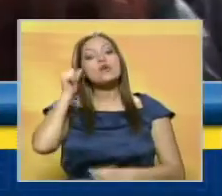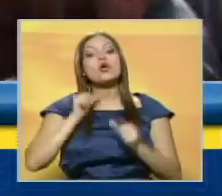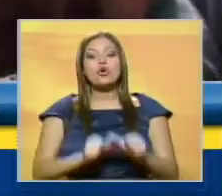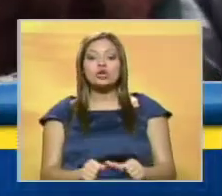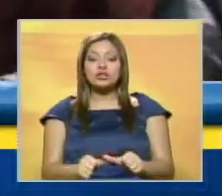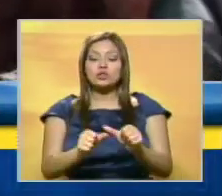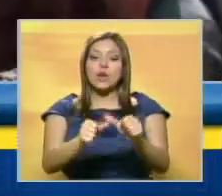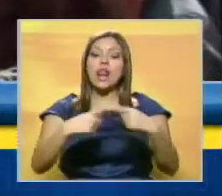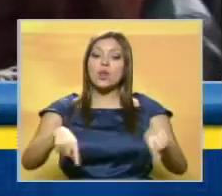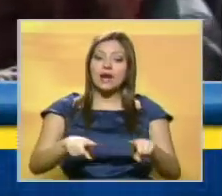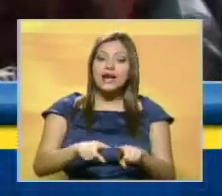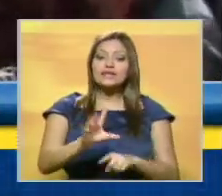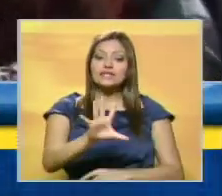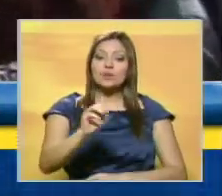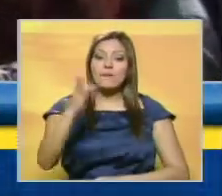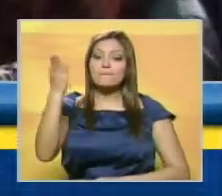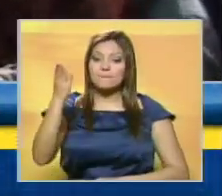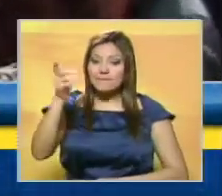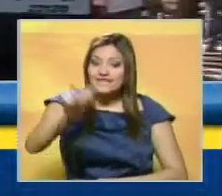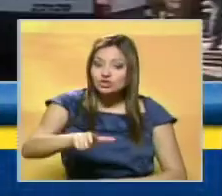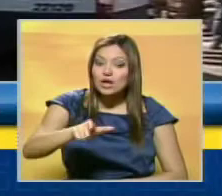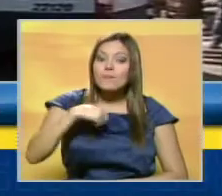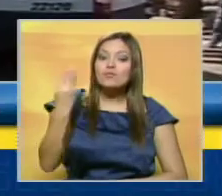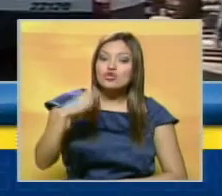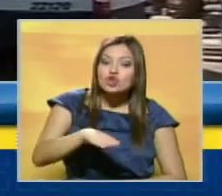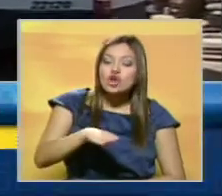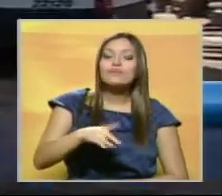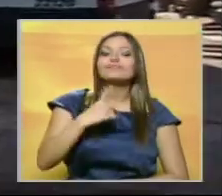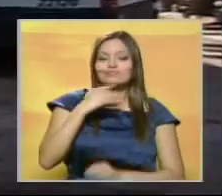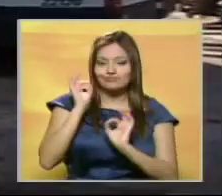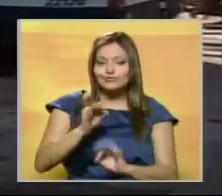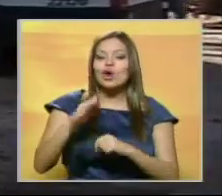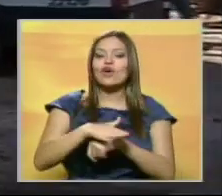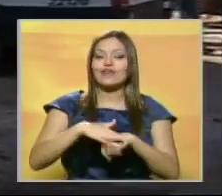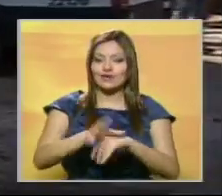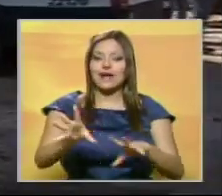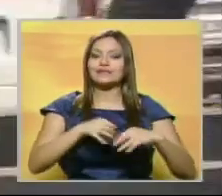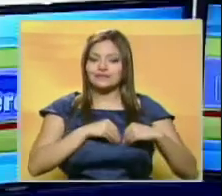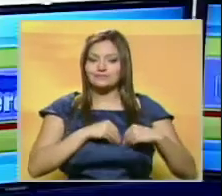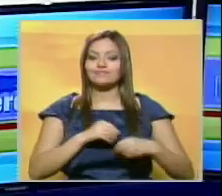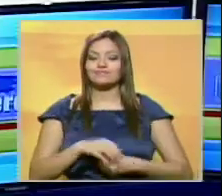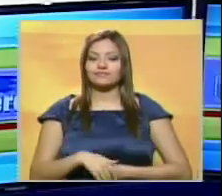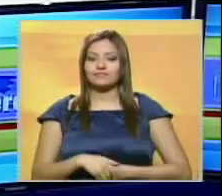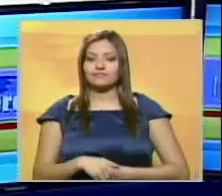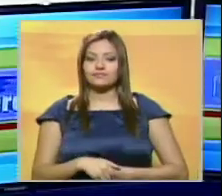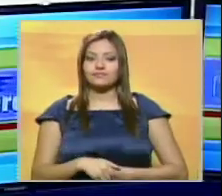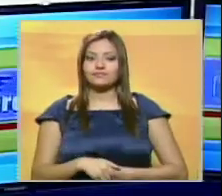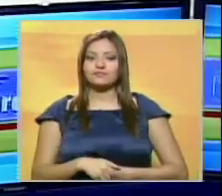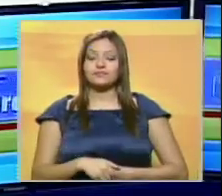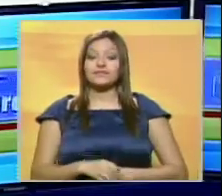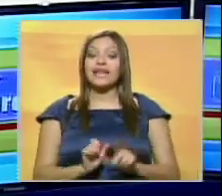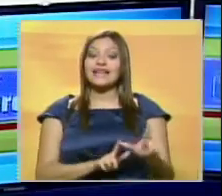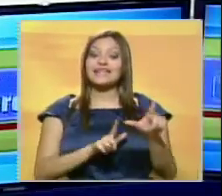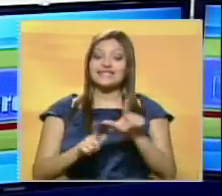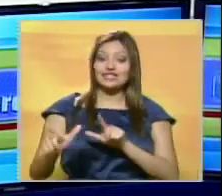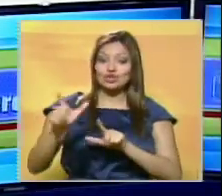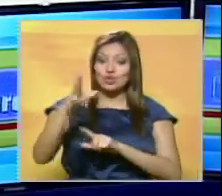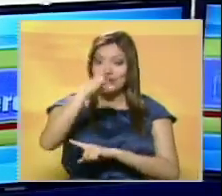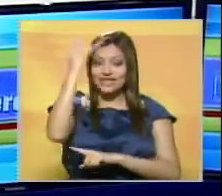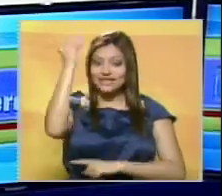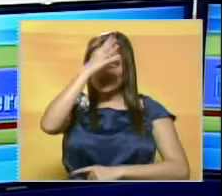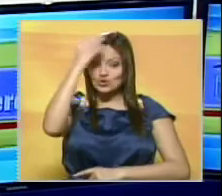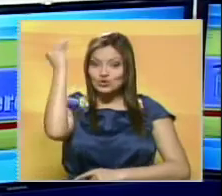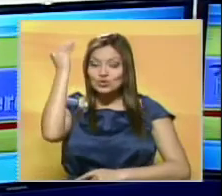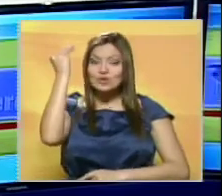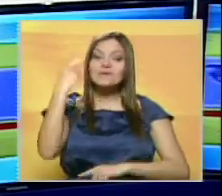continuaron en la zona donde 50 personas murieron, según lo confirmó el gobierno. Estamos listos ya con Jesús Marín.